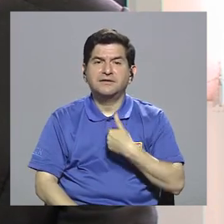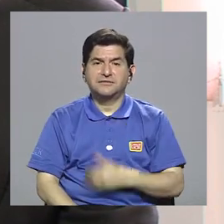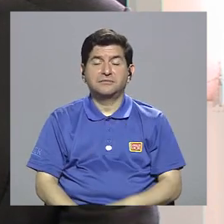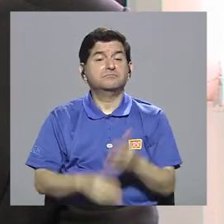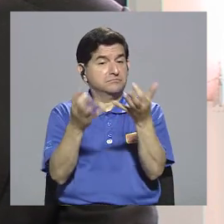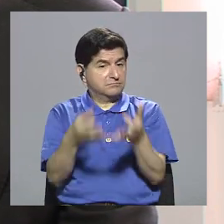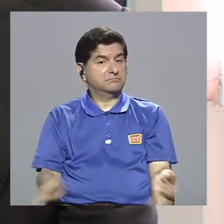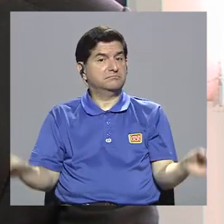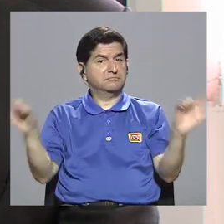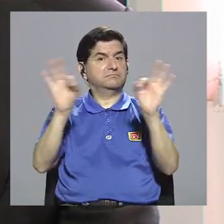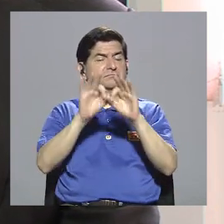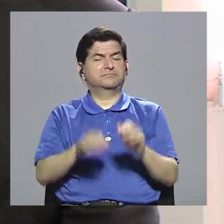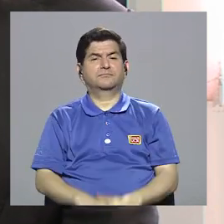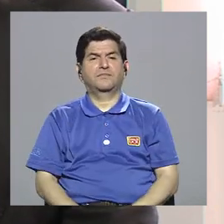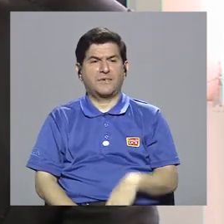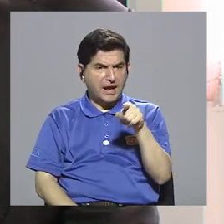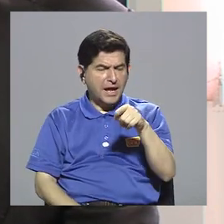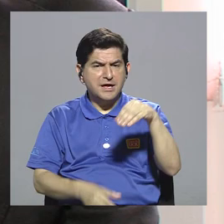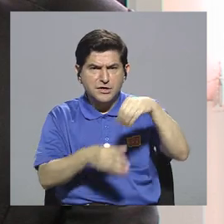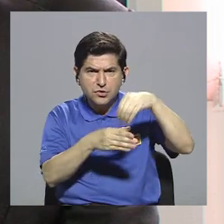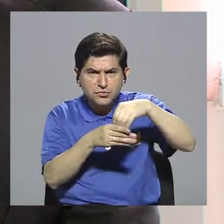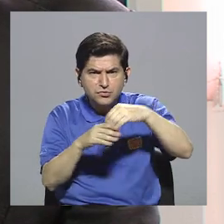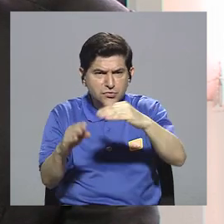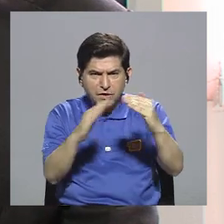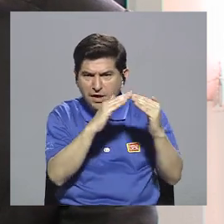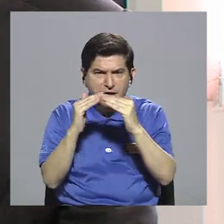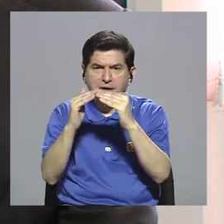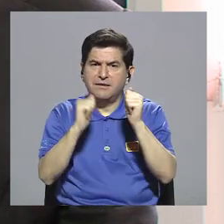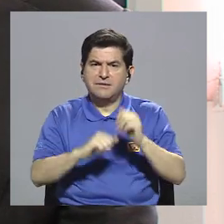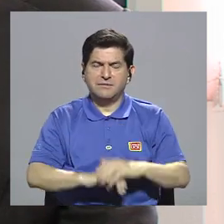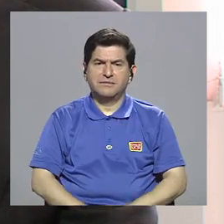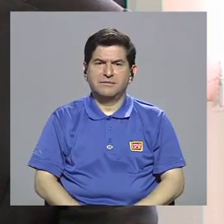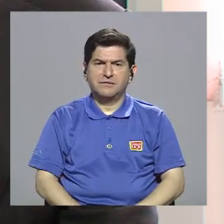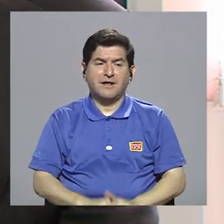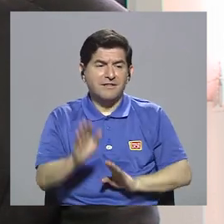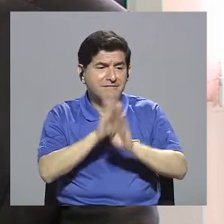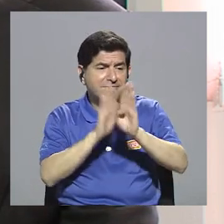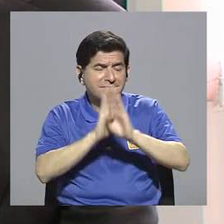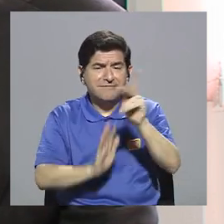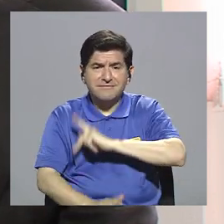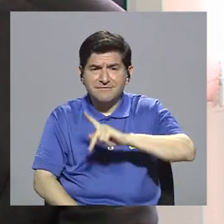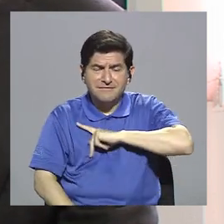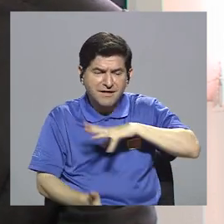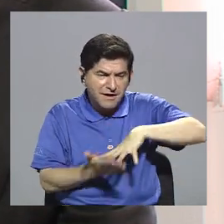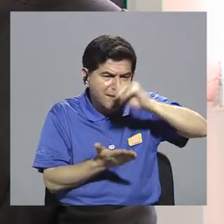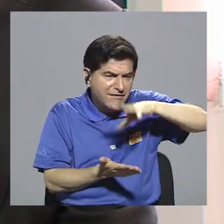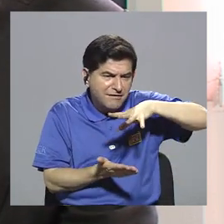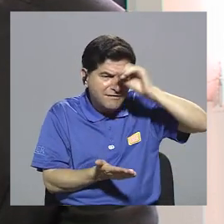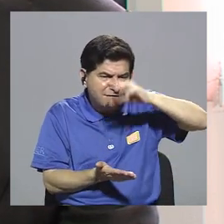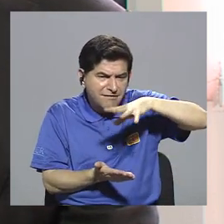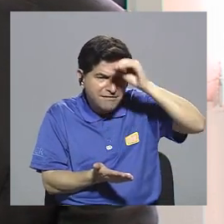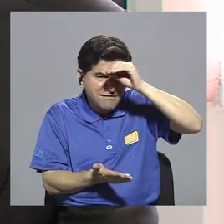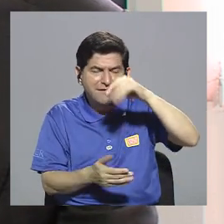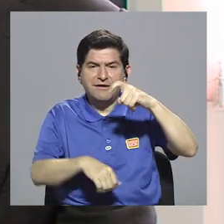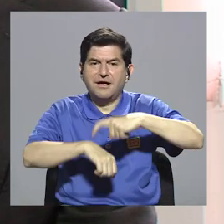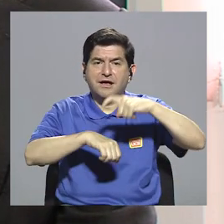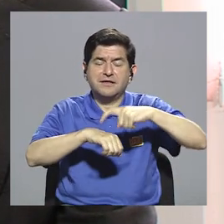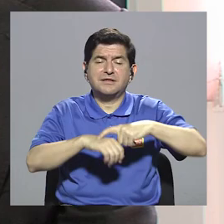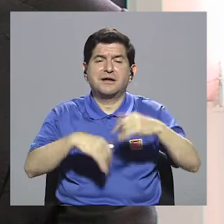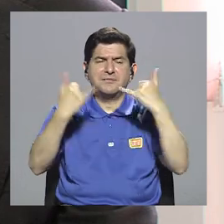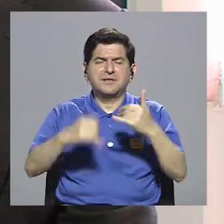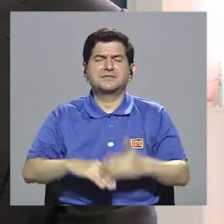tienen que es muy importante el aporte que ellos pueden hacer las comunidades el desarrollo personal el aprendizaje y